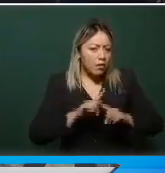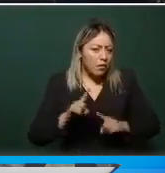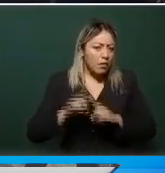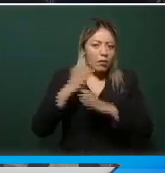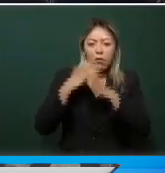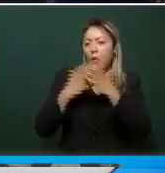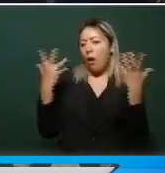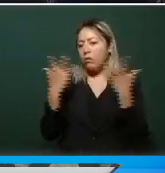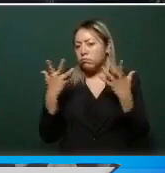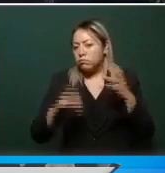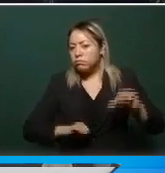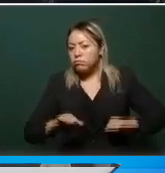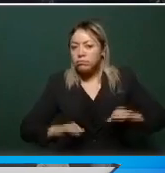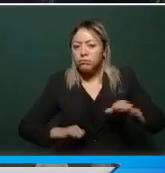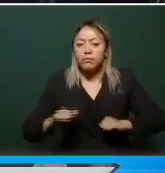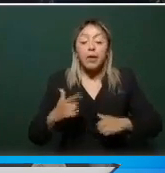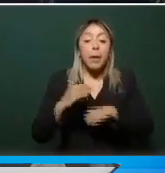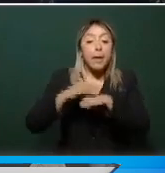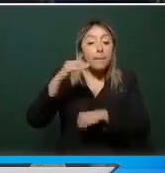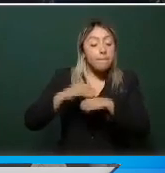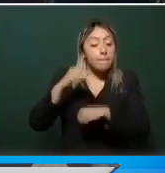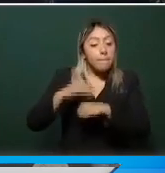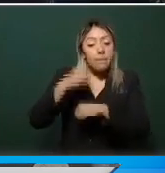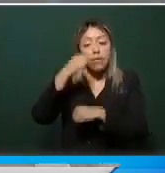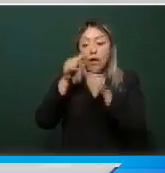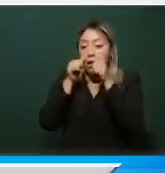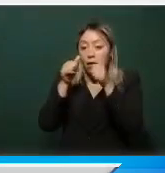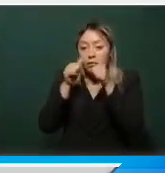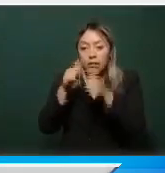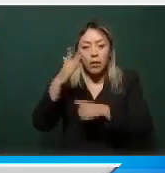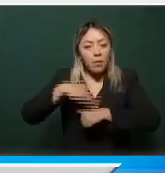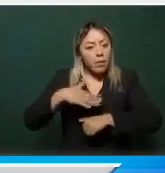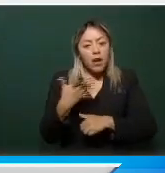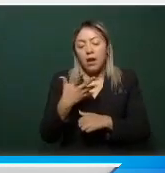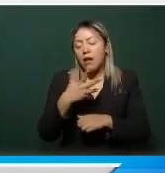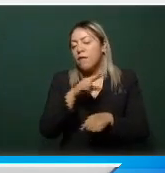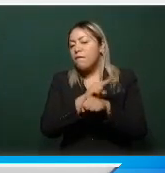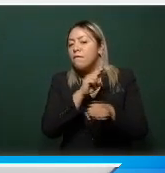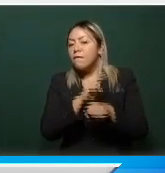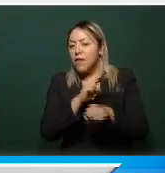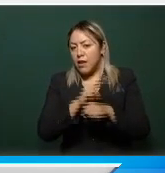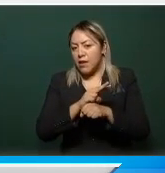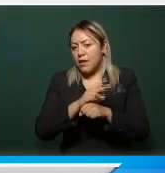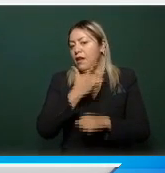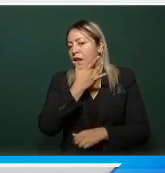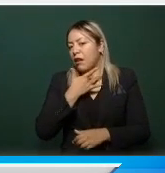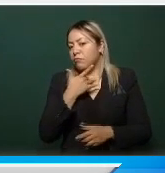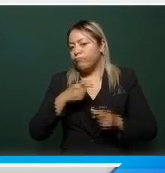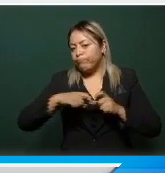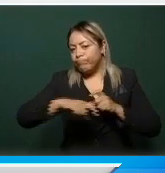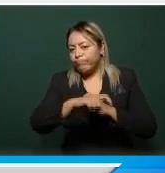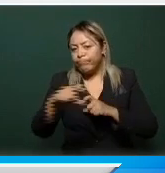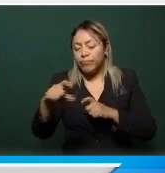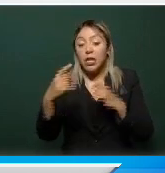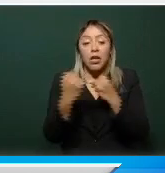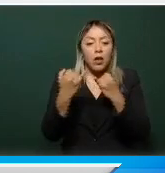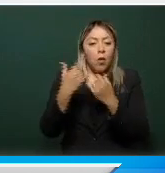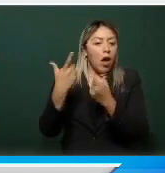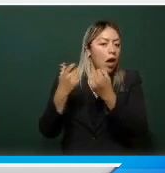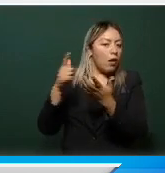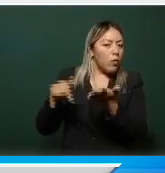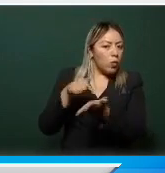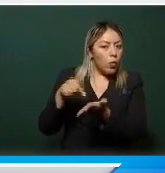que se mantenga la tendencia a la baja de este delito y la Guardia Nacional operará en esta zona como parte del segundo despliegue, derivado de un acuerdo